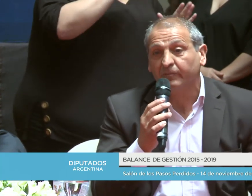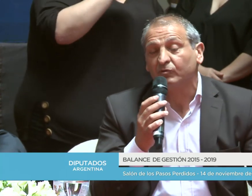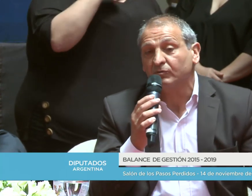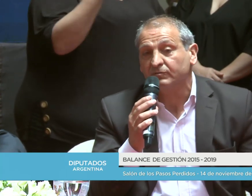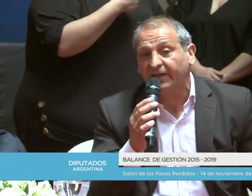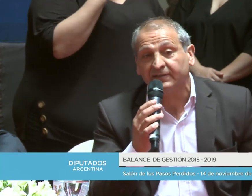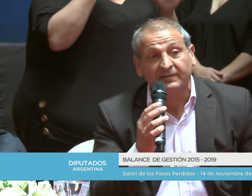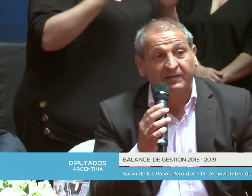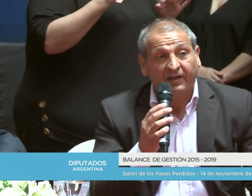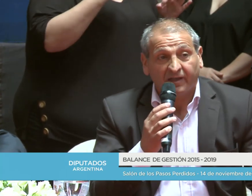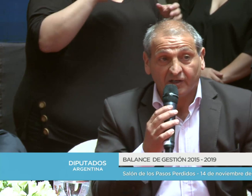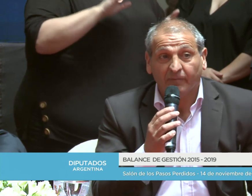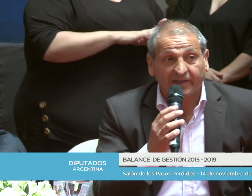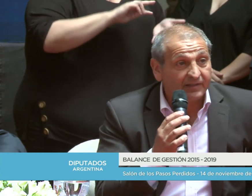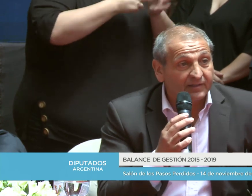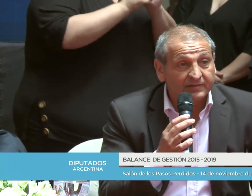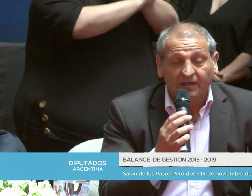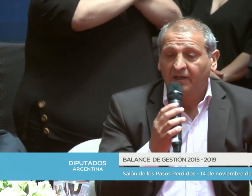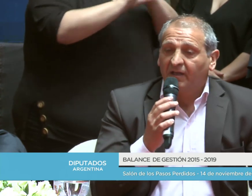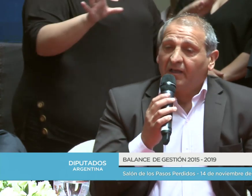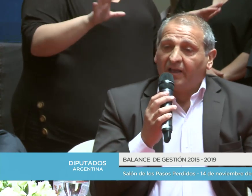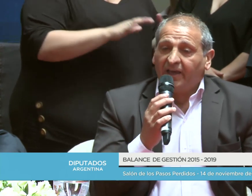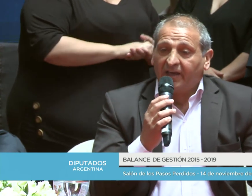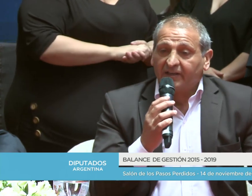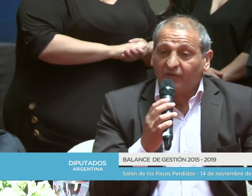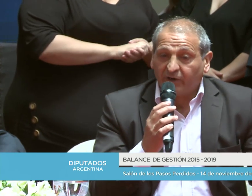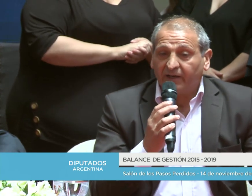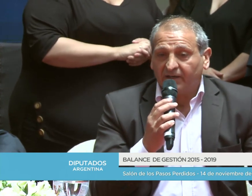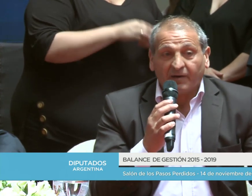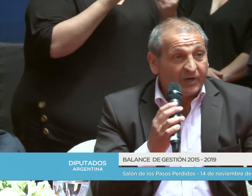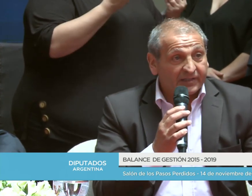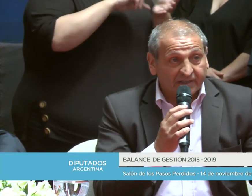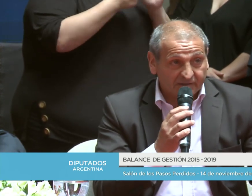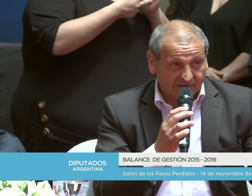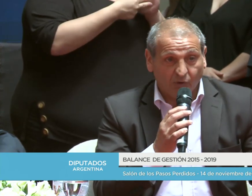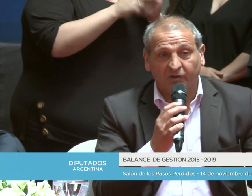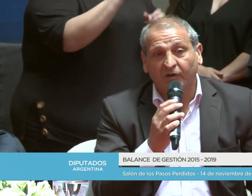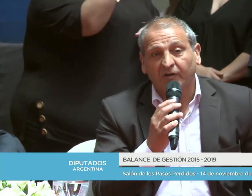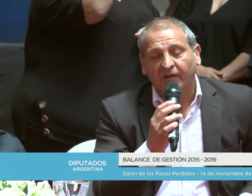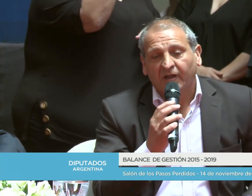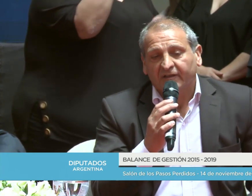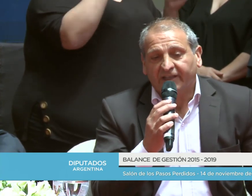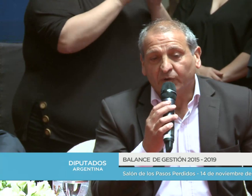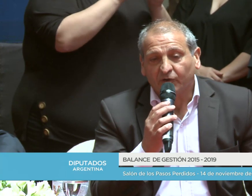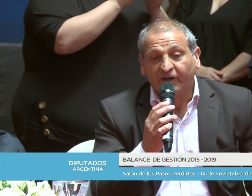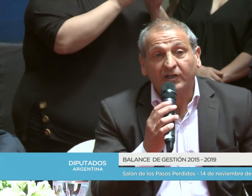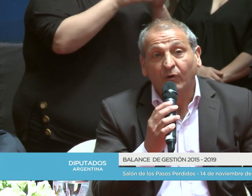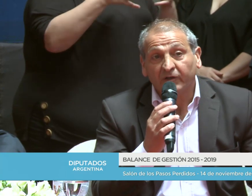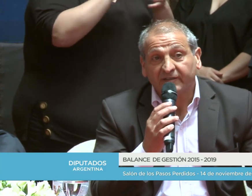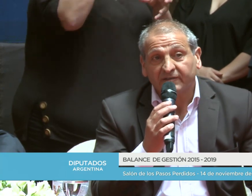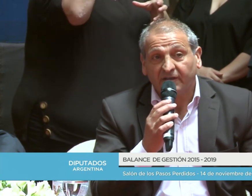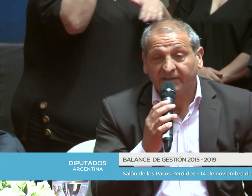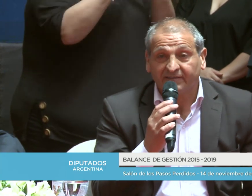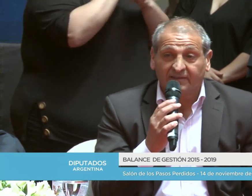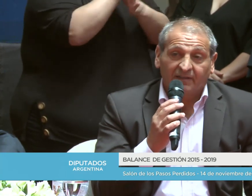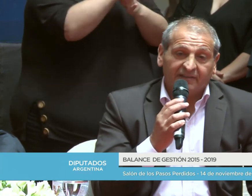nosotros tuvimos un gran inconveniente, que fue la muerte de uno de nuestros mejores